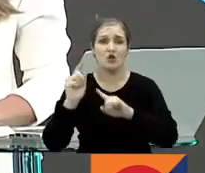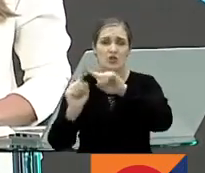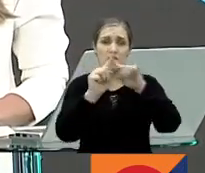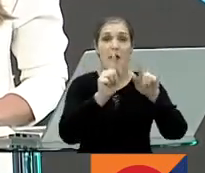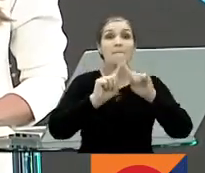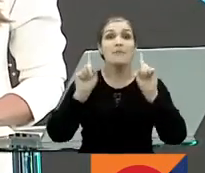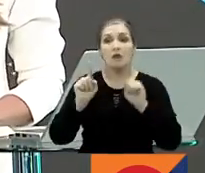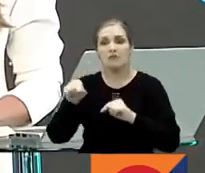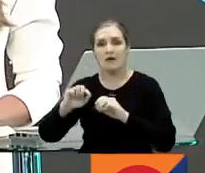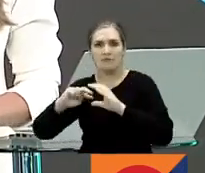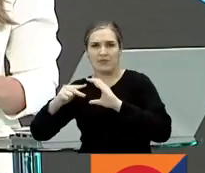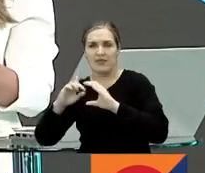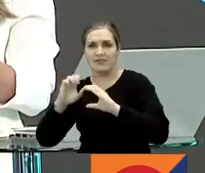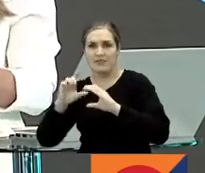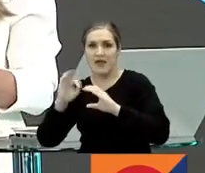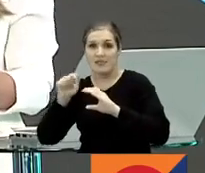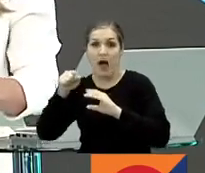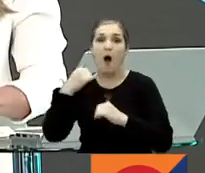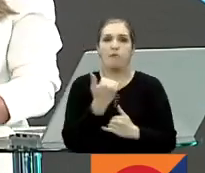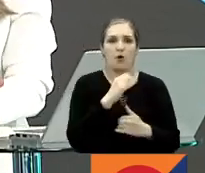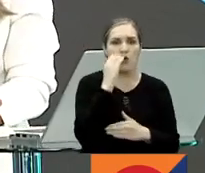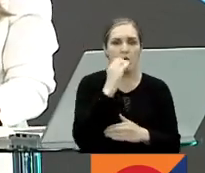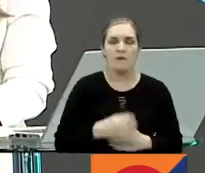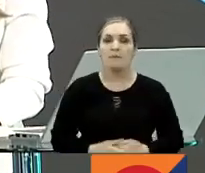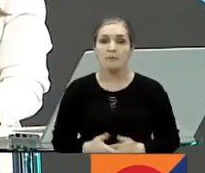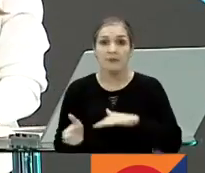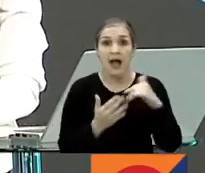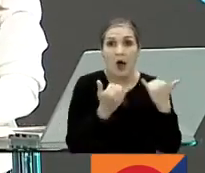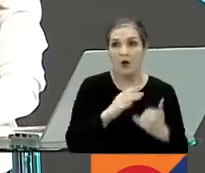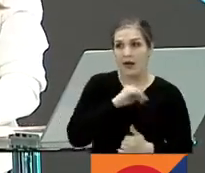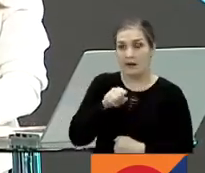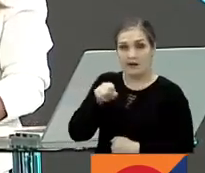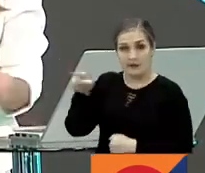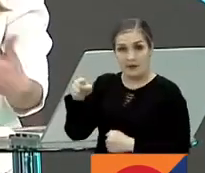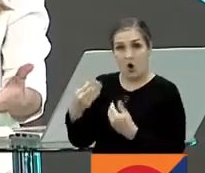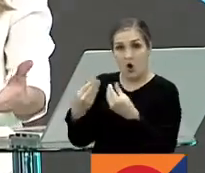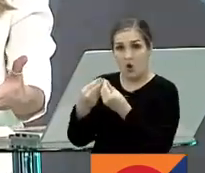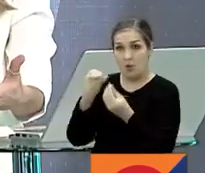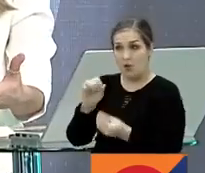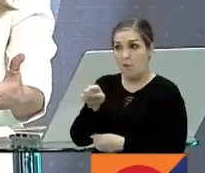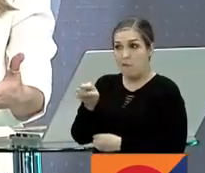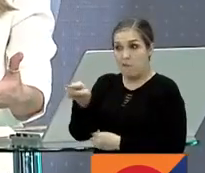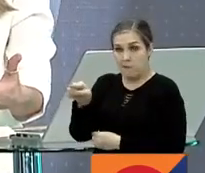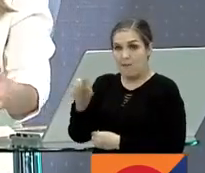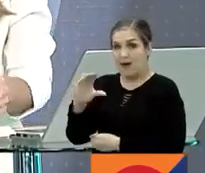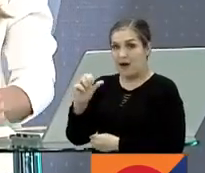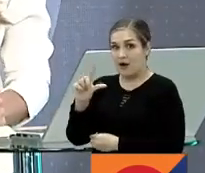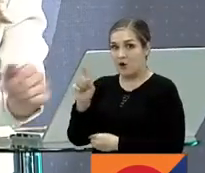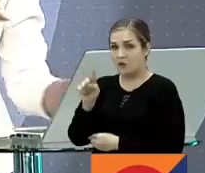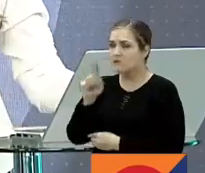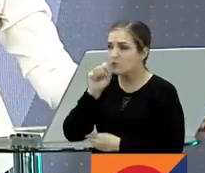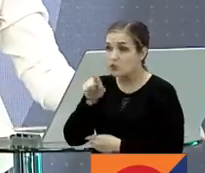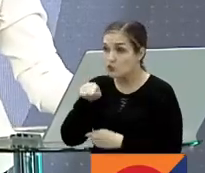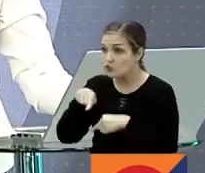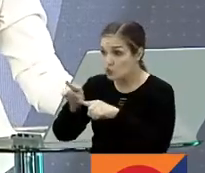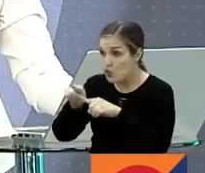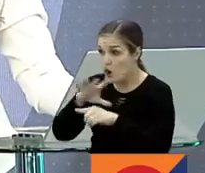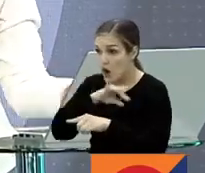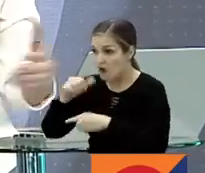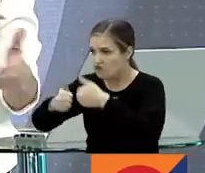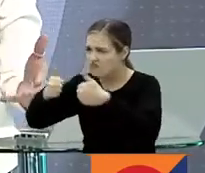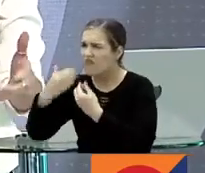Precisamente a las 7:03 vamos a Cali para conectar con nuestro compañero Carlos Gutiérrez y saber si las autoridades de salud de la ciudad han tomado